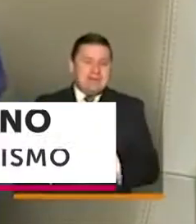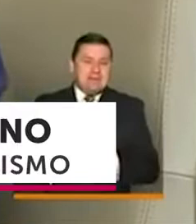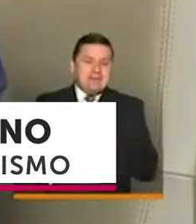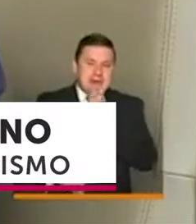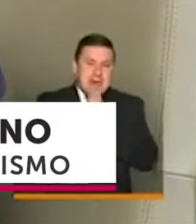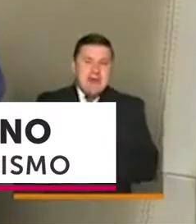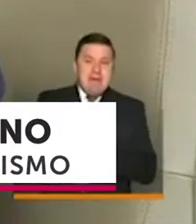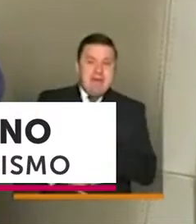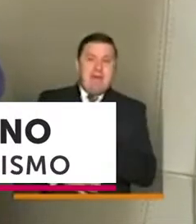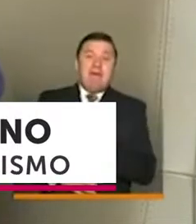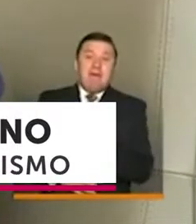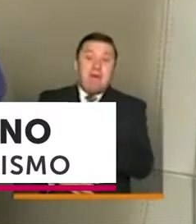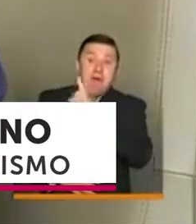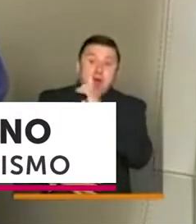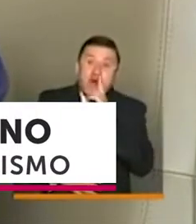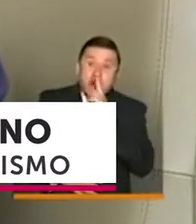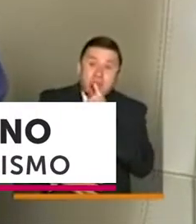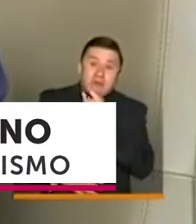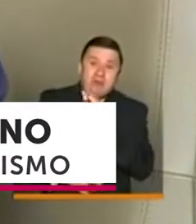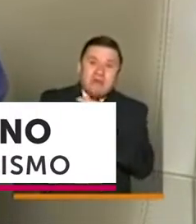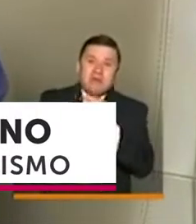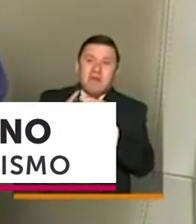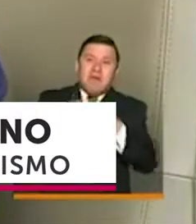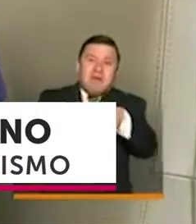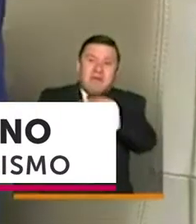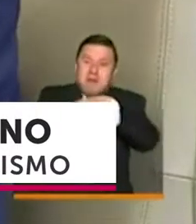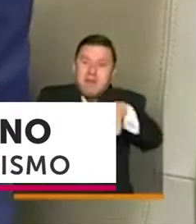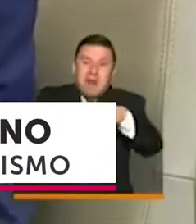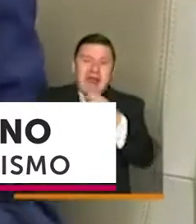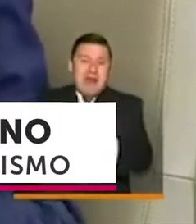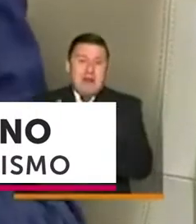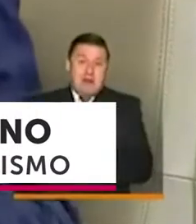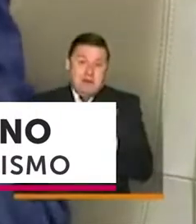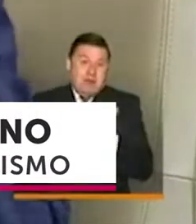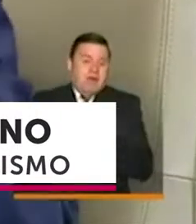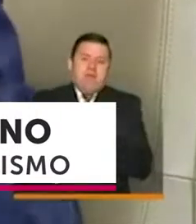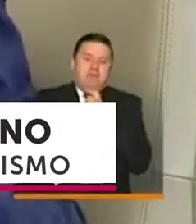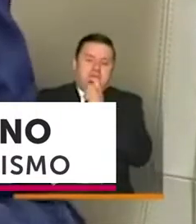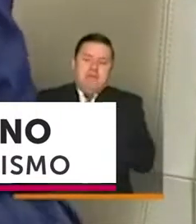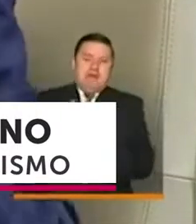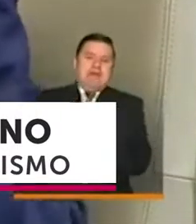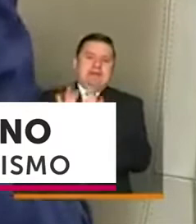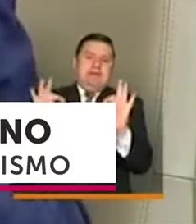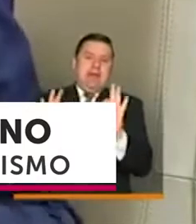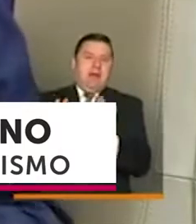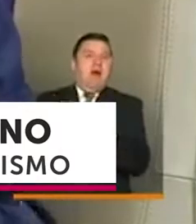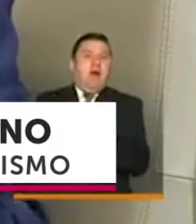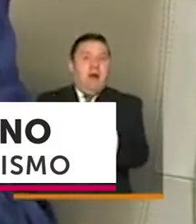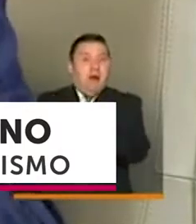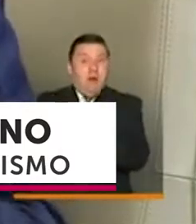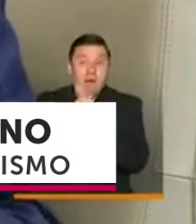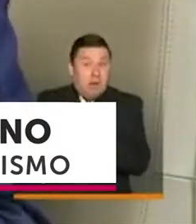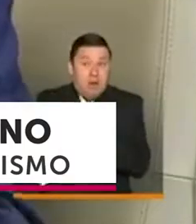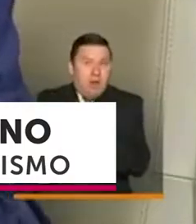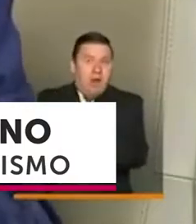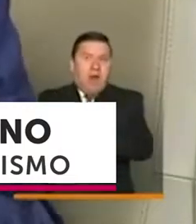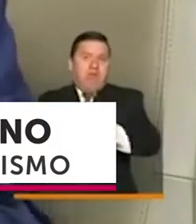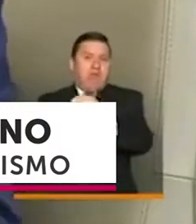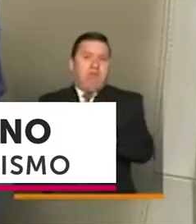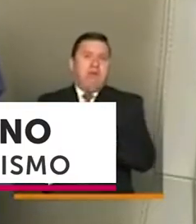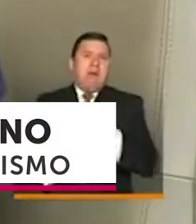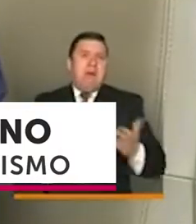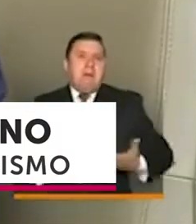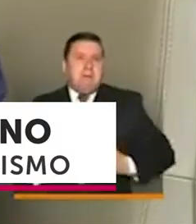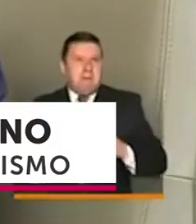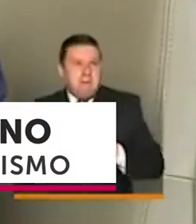IVA a los restaurantes que operan como franquicias. Esto es un beneficio para todas las heladerías, restaurantes, pastelerías,